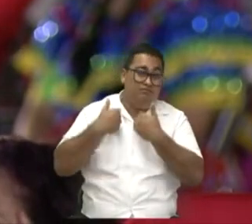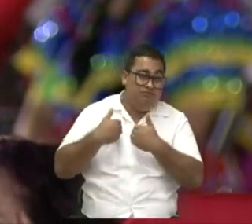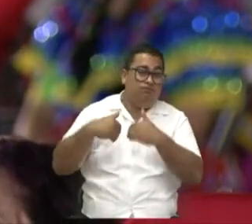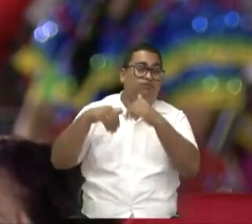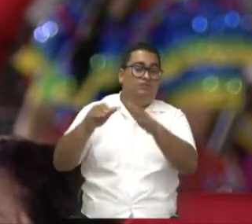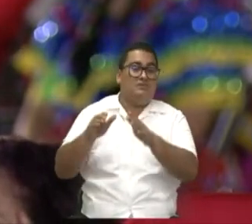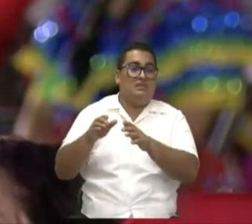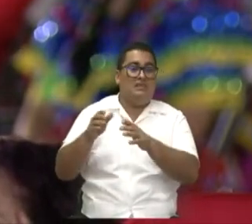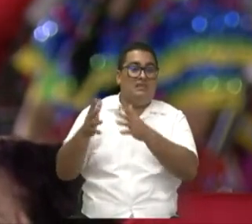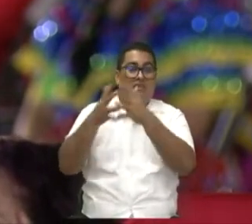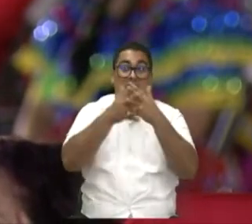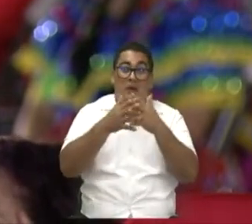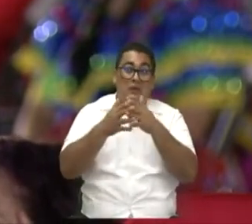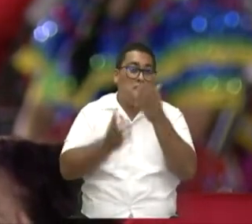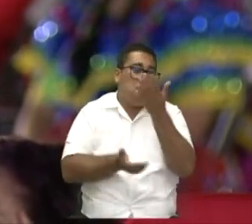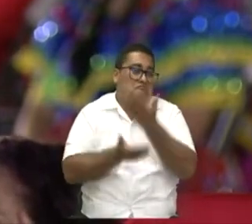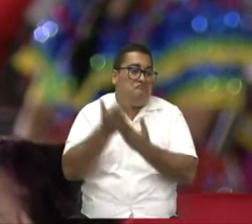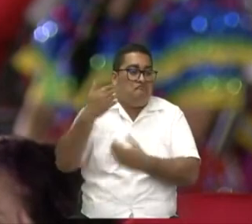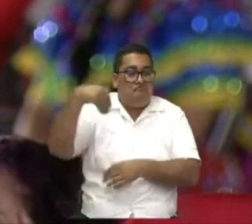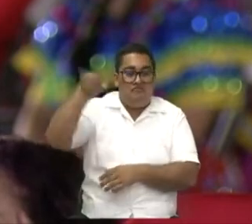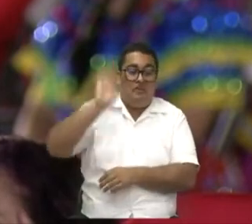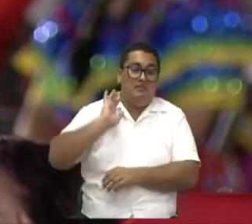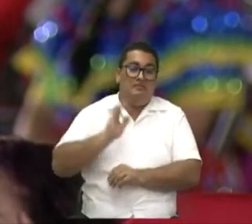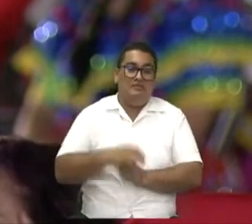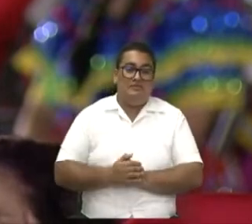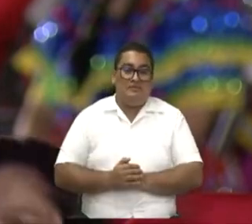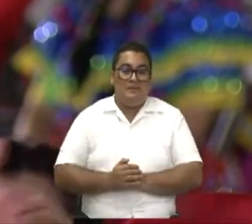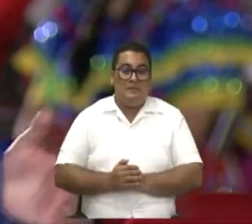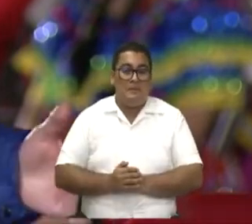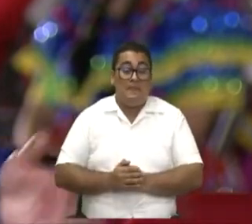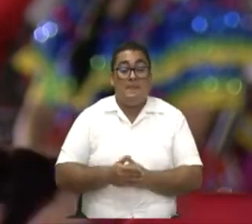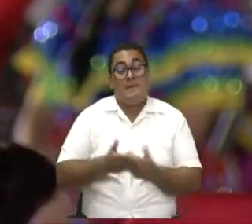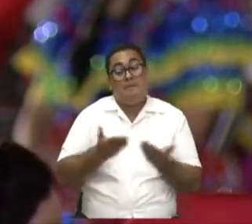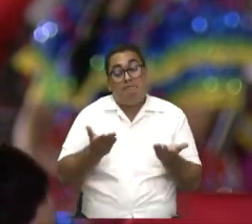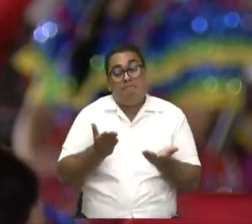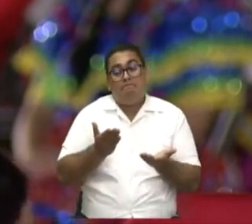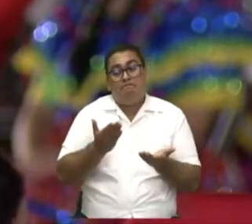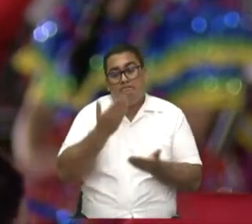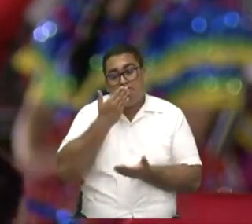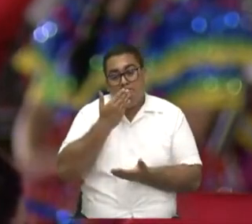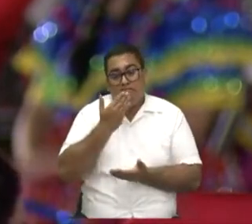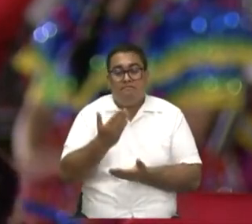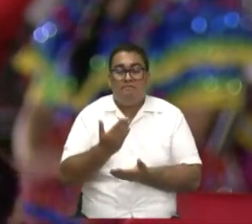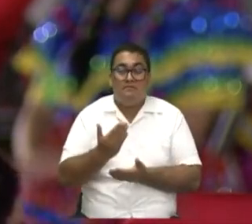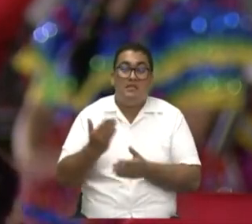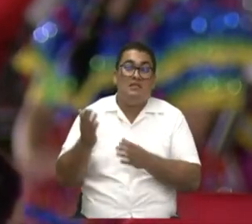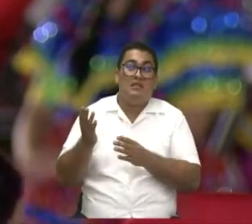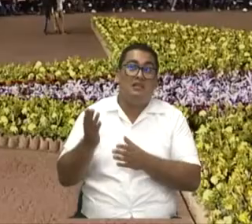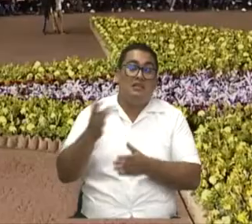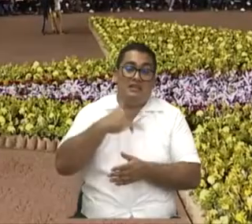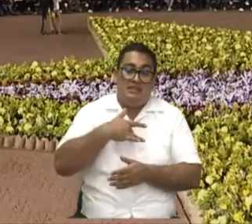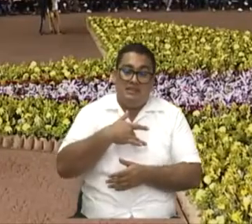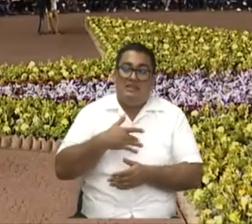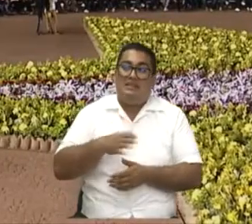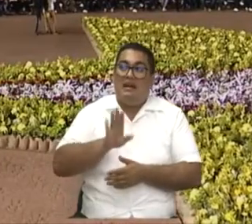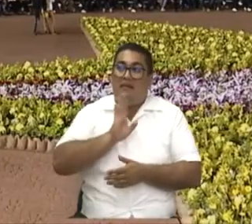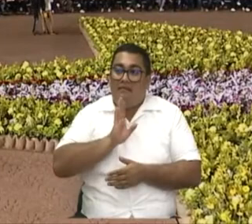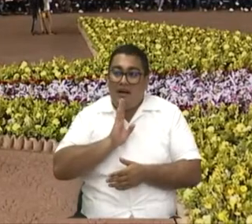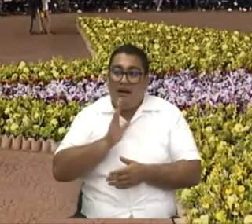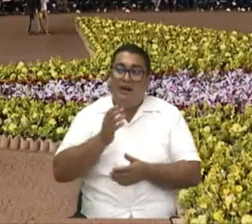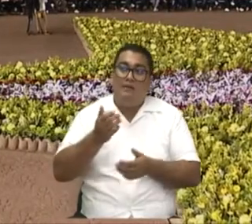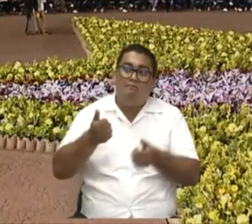internacional. Es notorio que ni regímenes aliados a la dictadura de Ortega